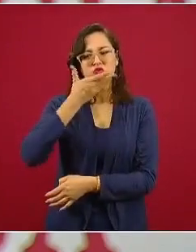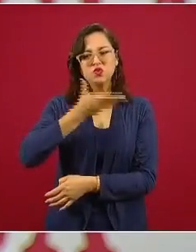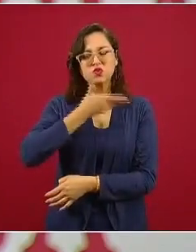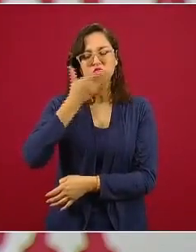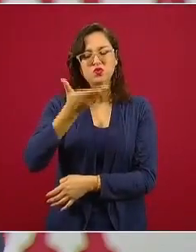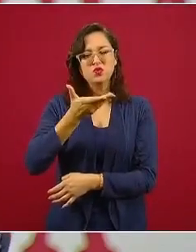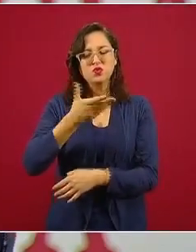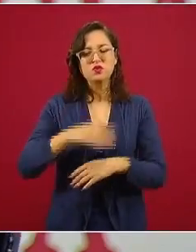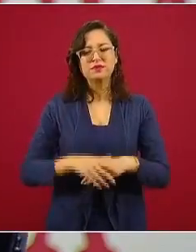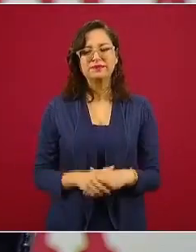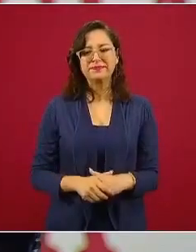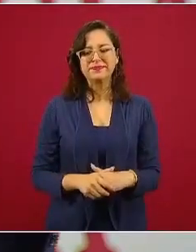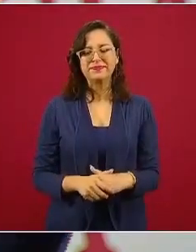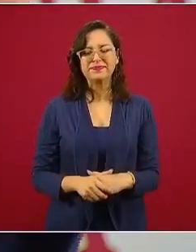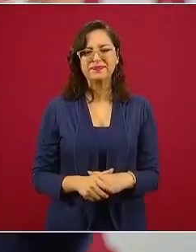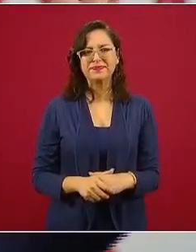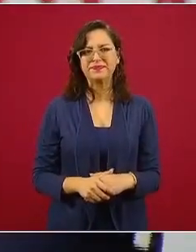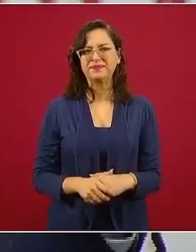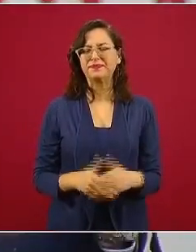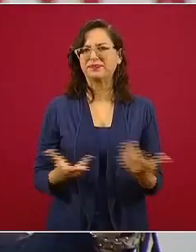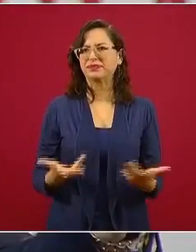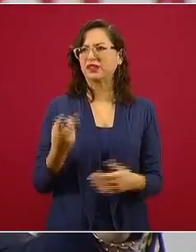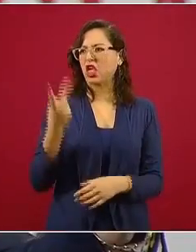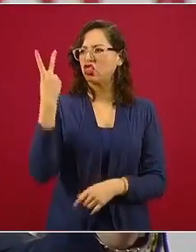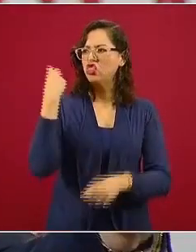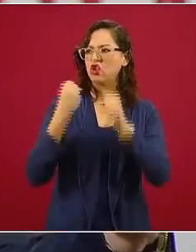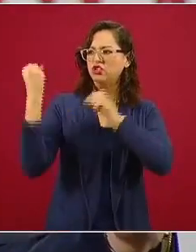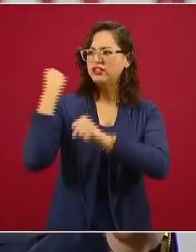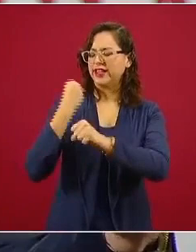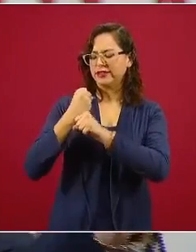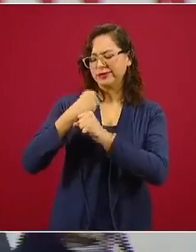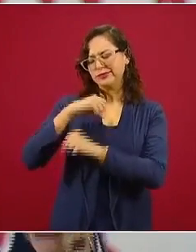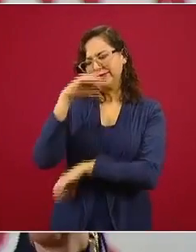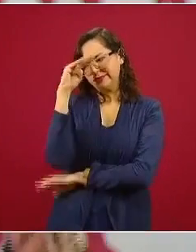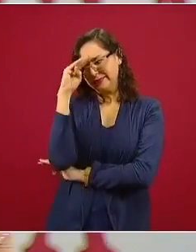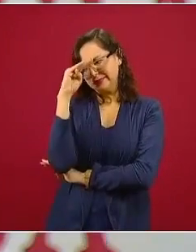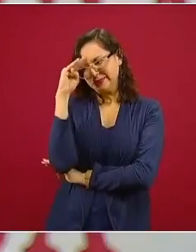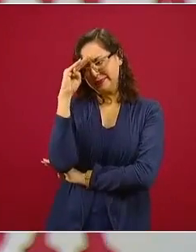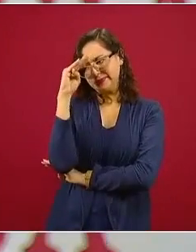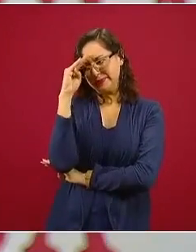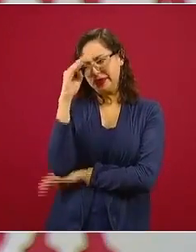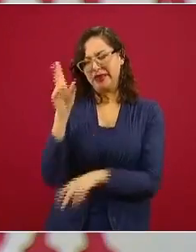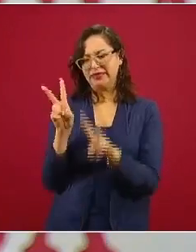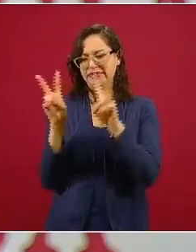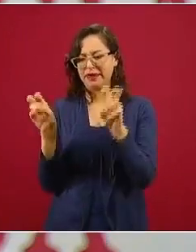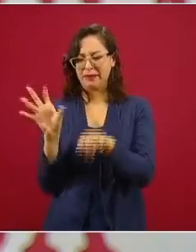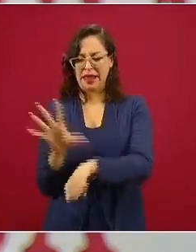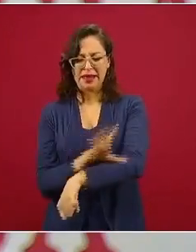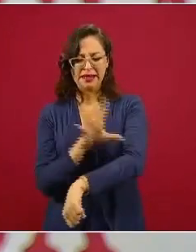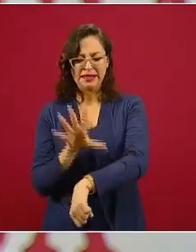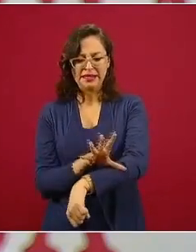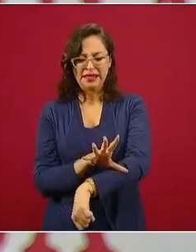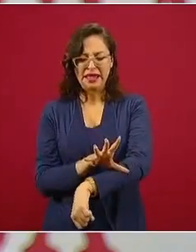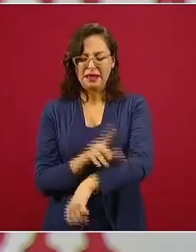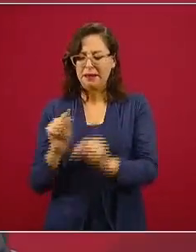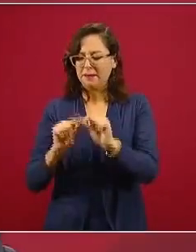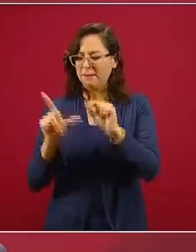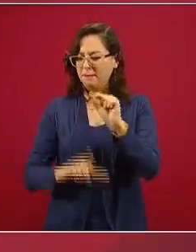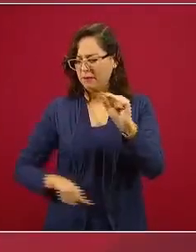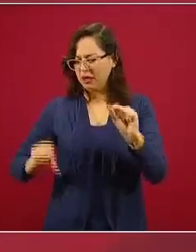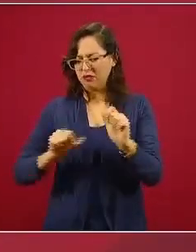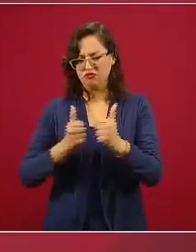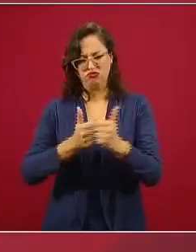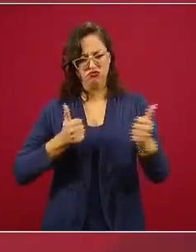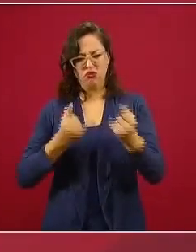Si se hubiese preguntado, ¿será factible mantener la autonomía en materia energética o no? ¿O vamos